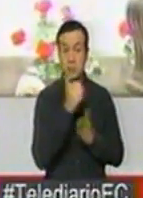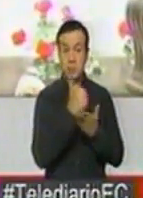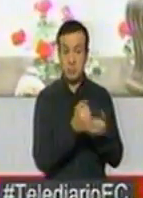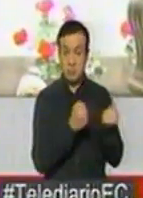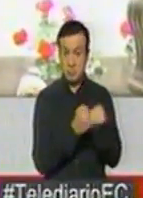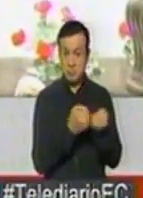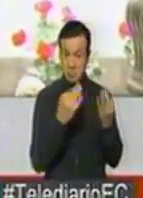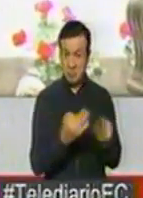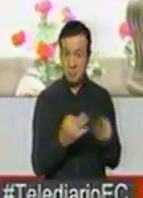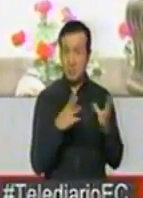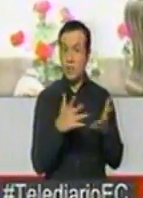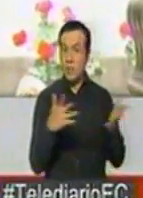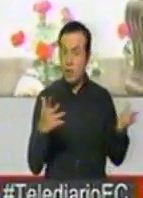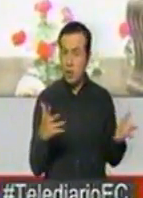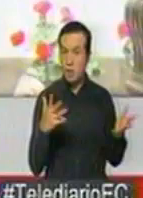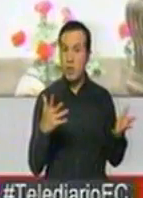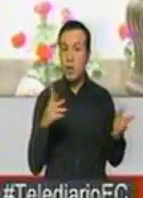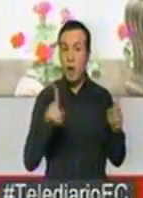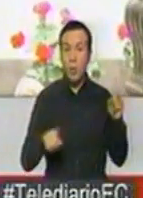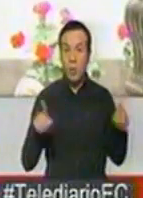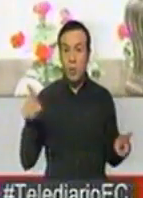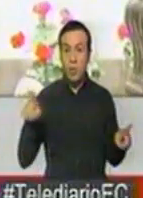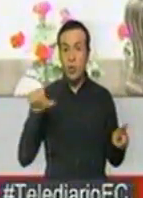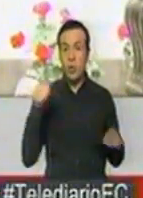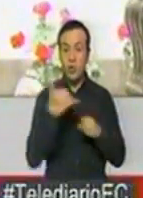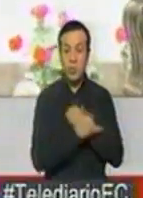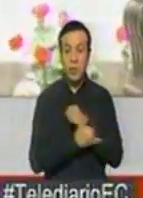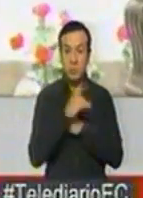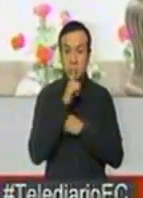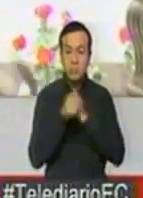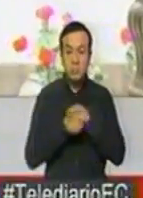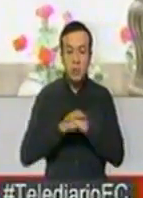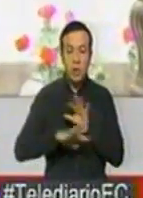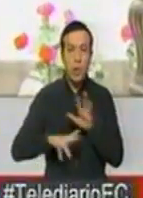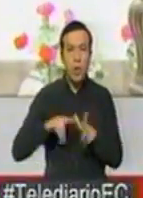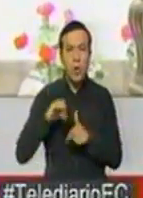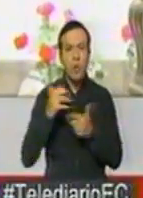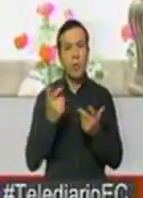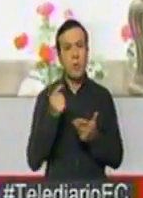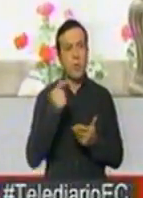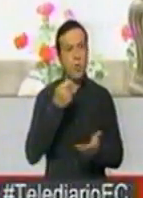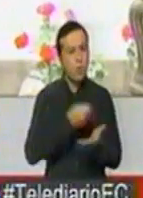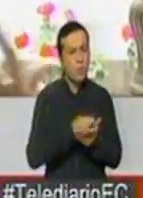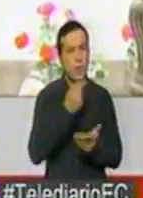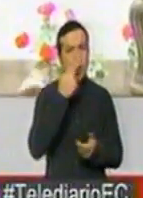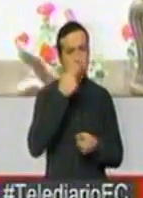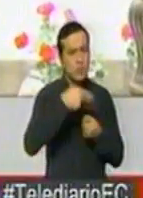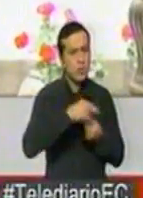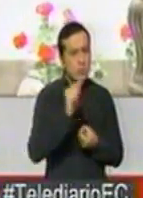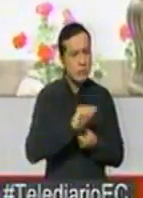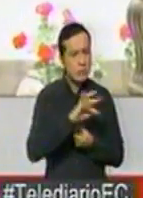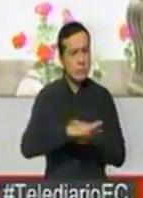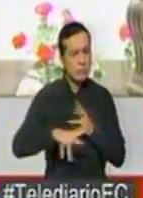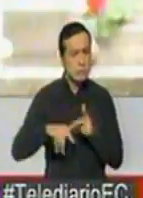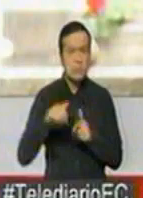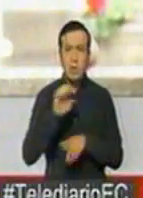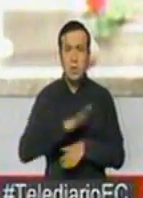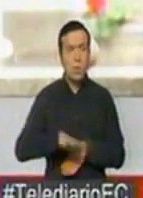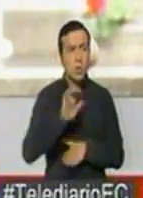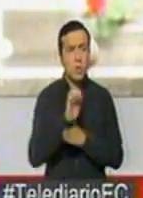beneficiado. Eso ahí se está yendo por contrabando en las fronteras, todo ese dinero se está desperdiciando en actividades ilícitas que no nos benefician a los